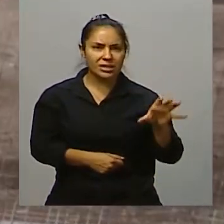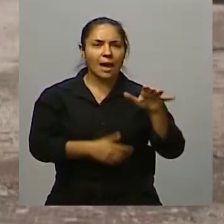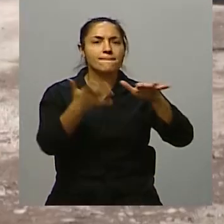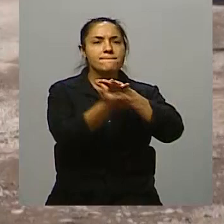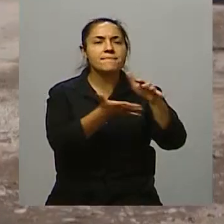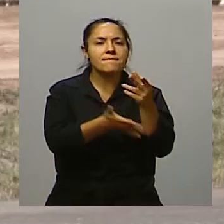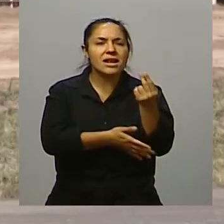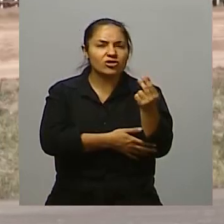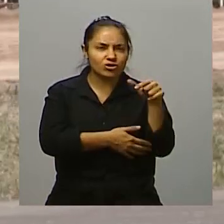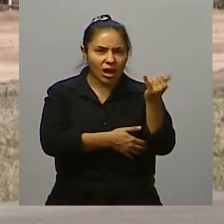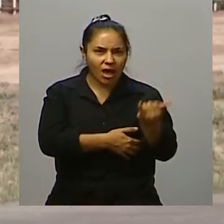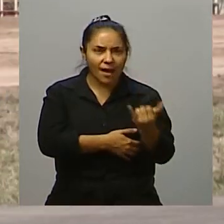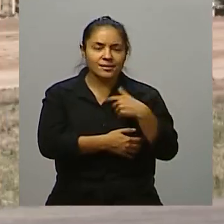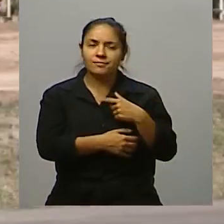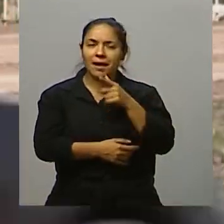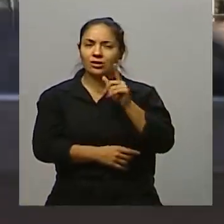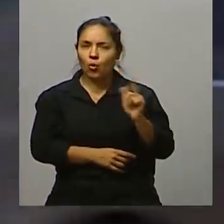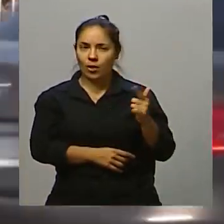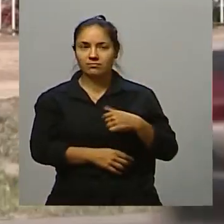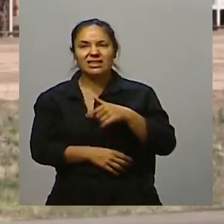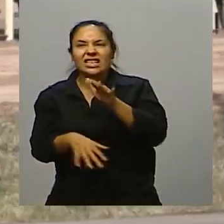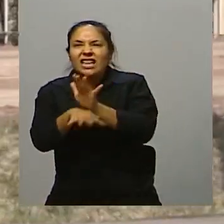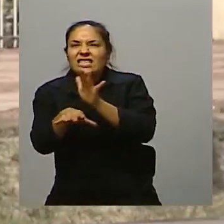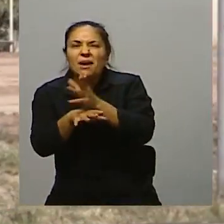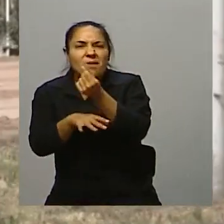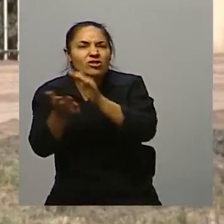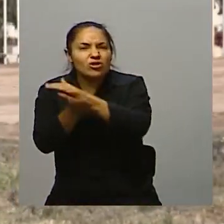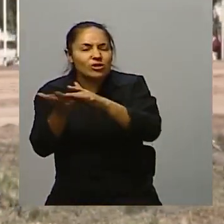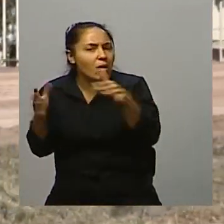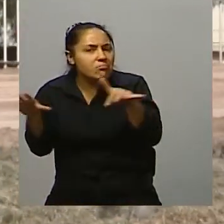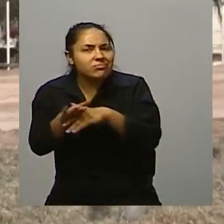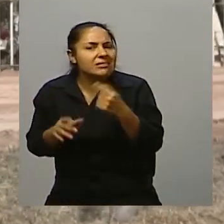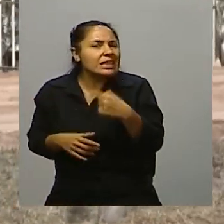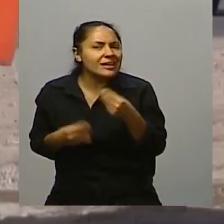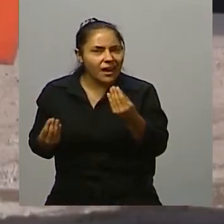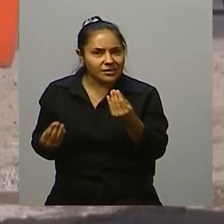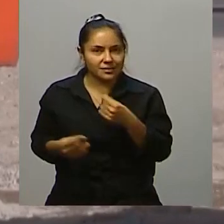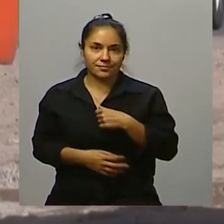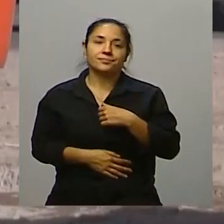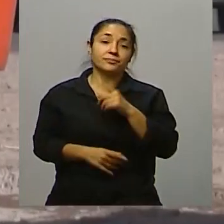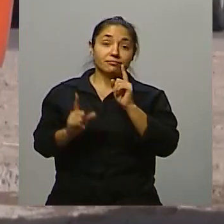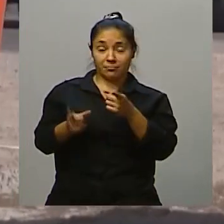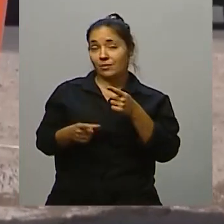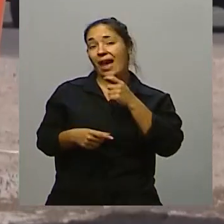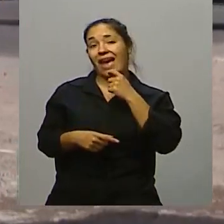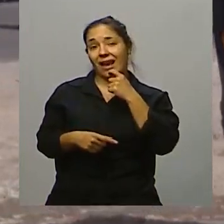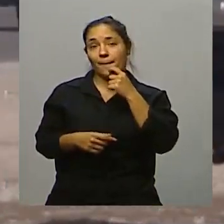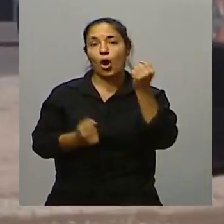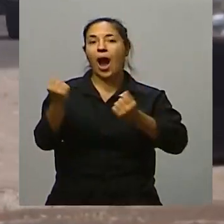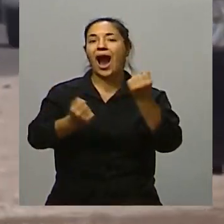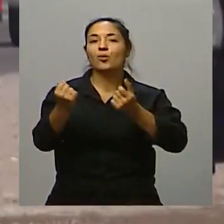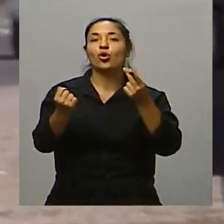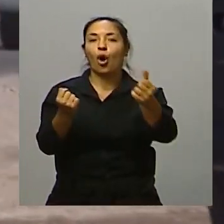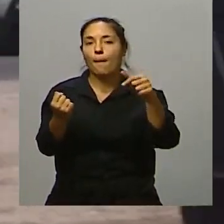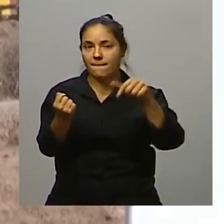refieren específicamente con precios sociales? Precios sociales, bueno, volviendo quizás al caso del vehículo, de la compra